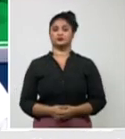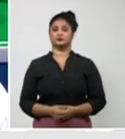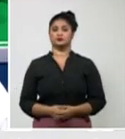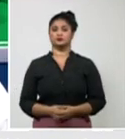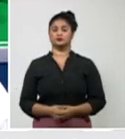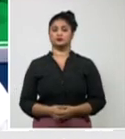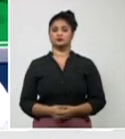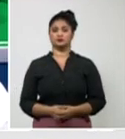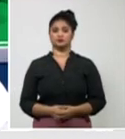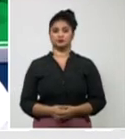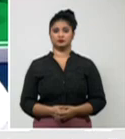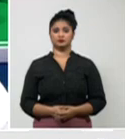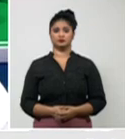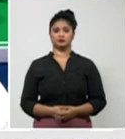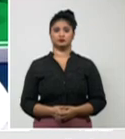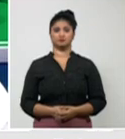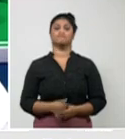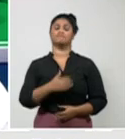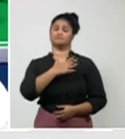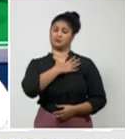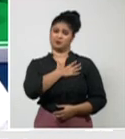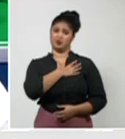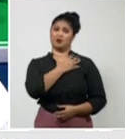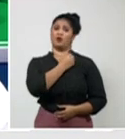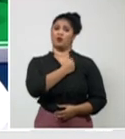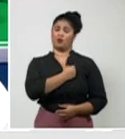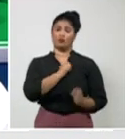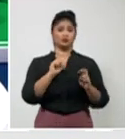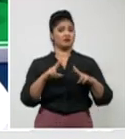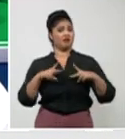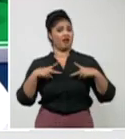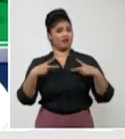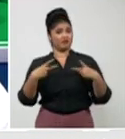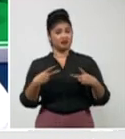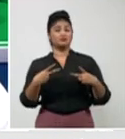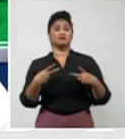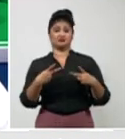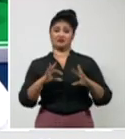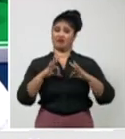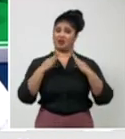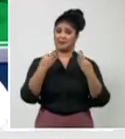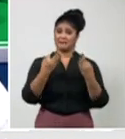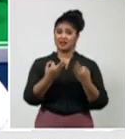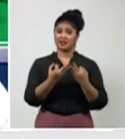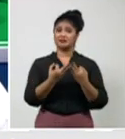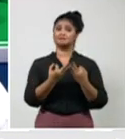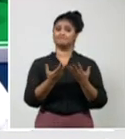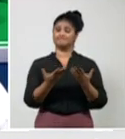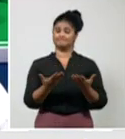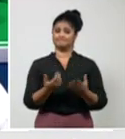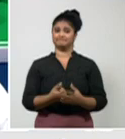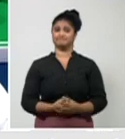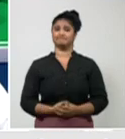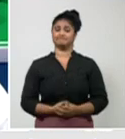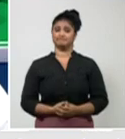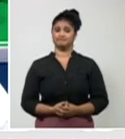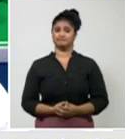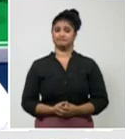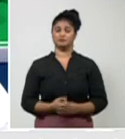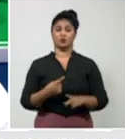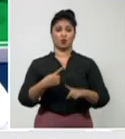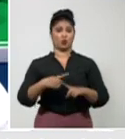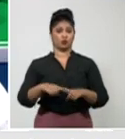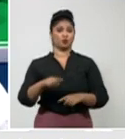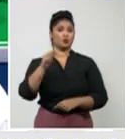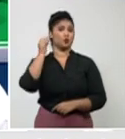fallece. Nuestras condolencias a familiares y amistades. La otra es una paciente de 80 años de